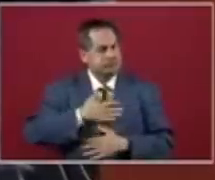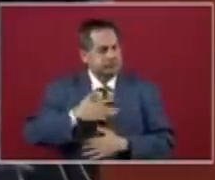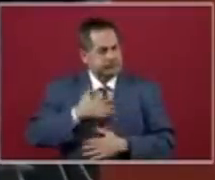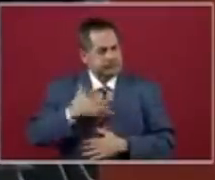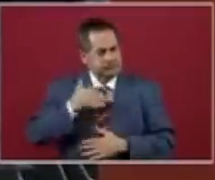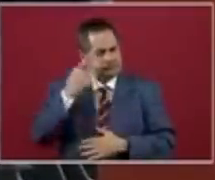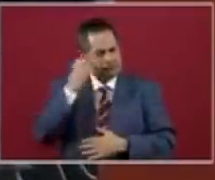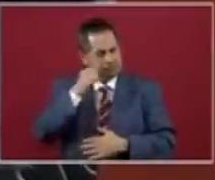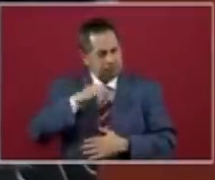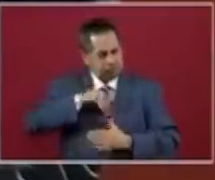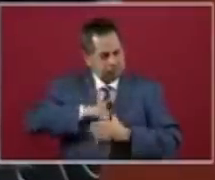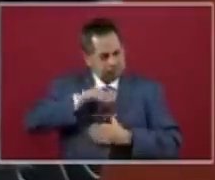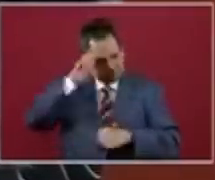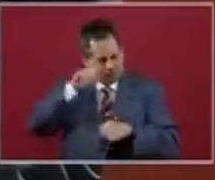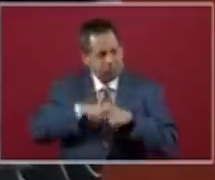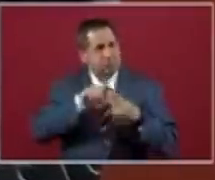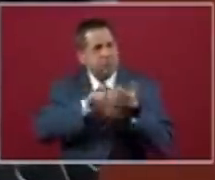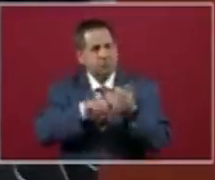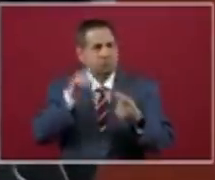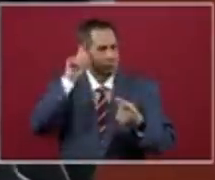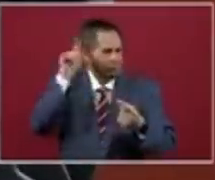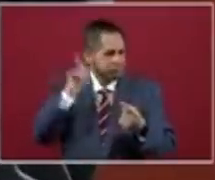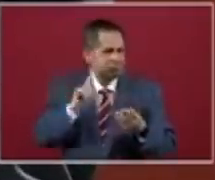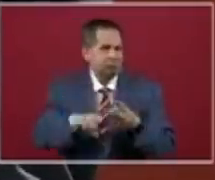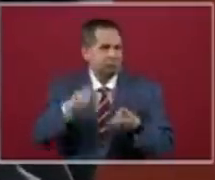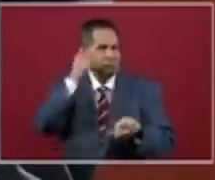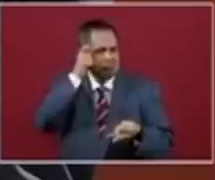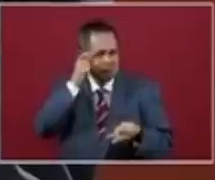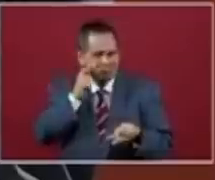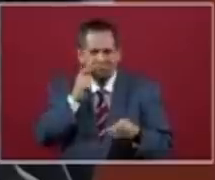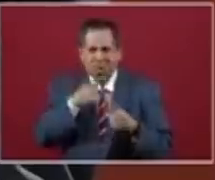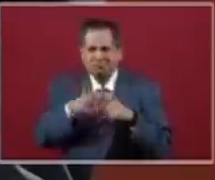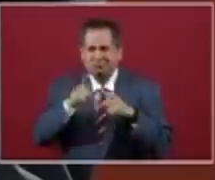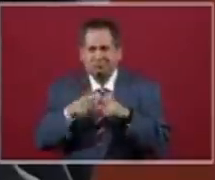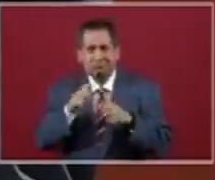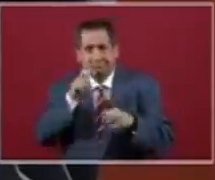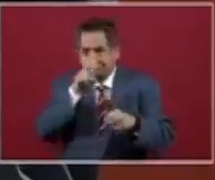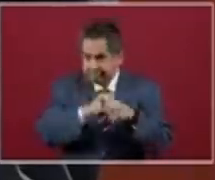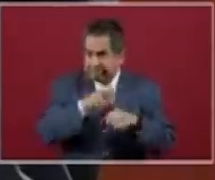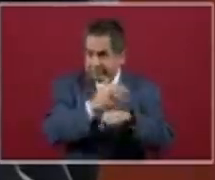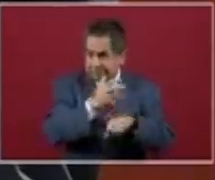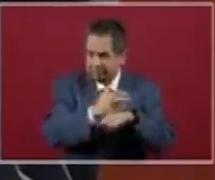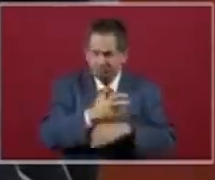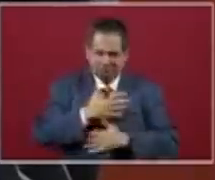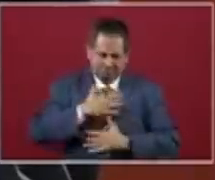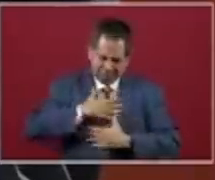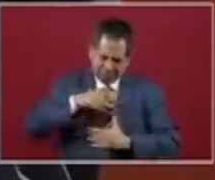Unidos, la zacatecana, la guerrerense, ahí están